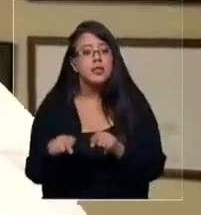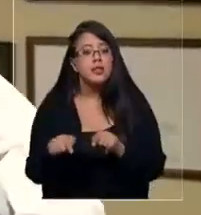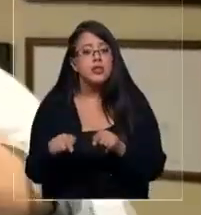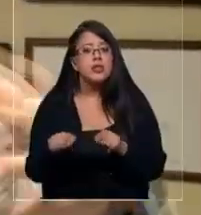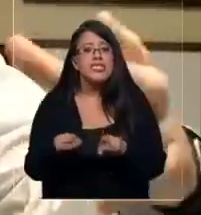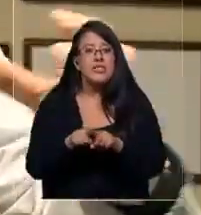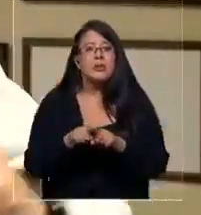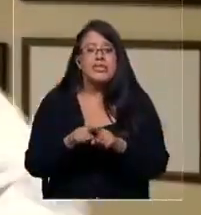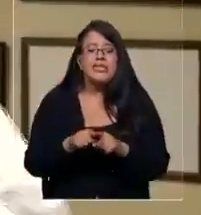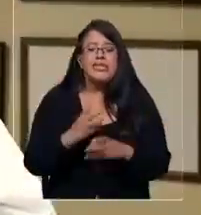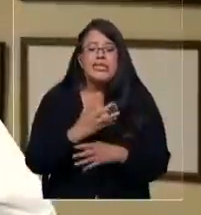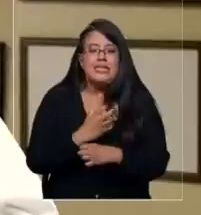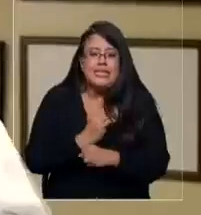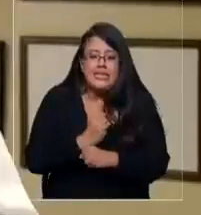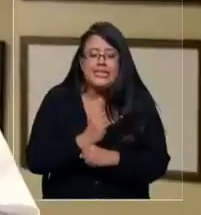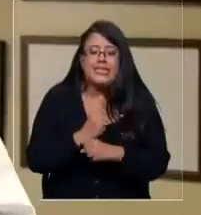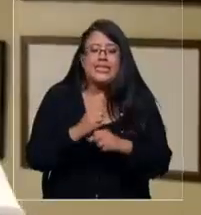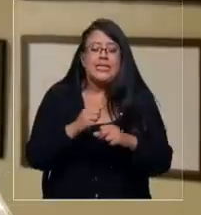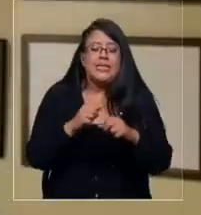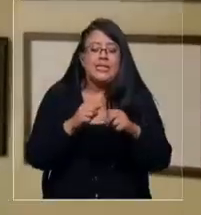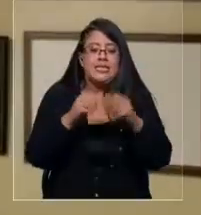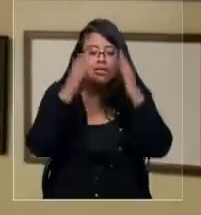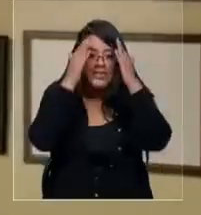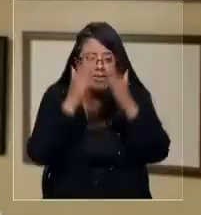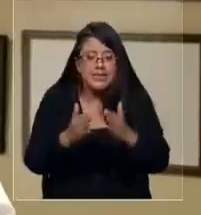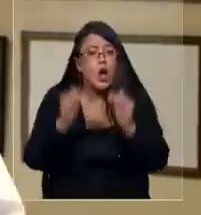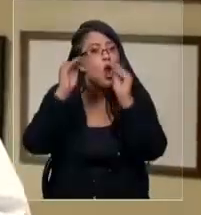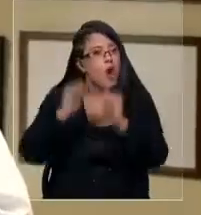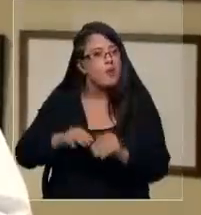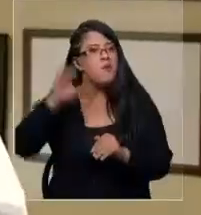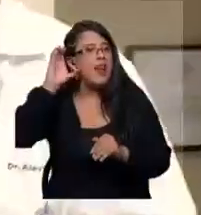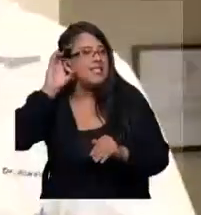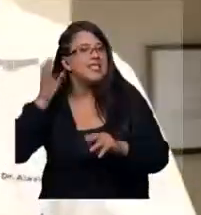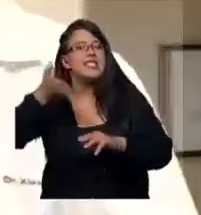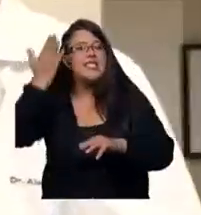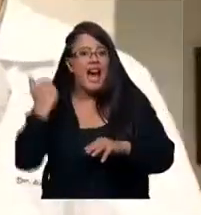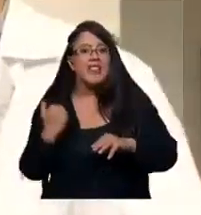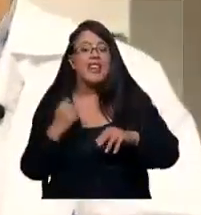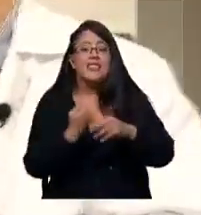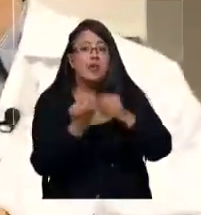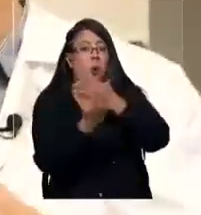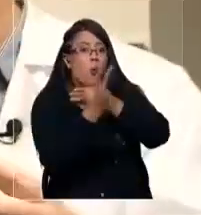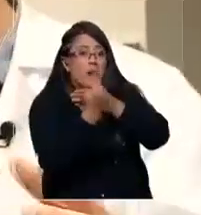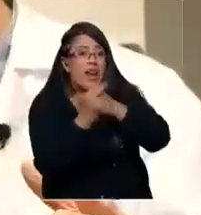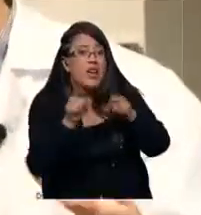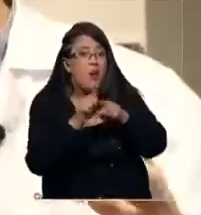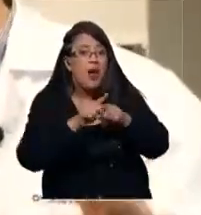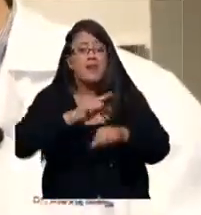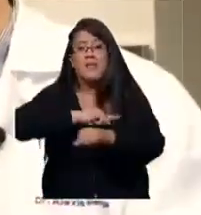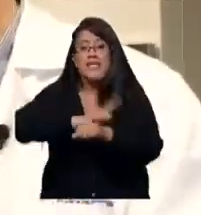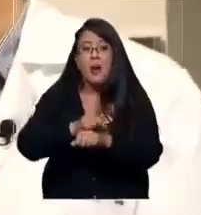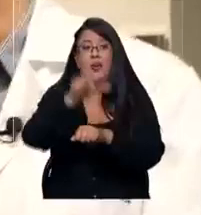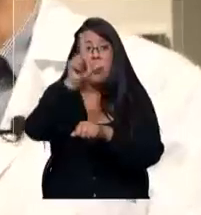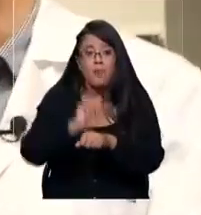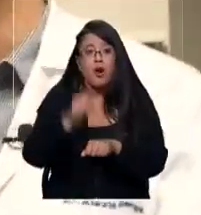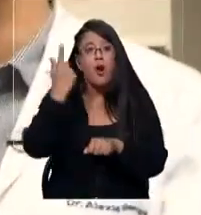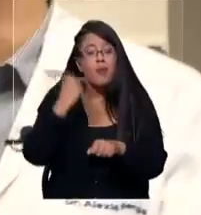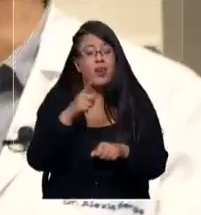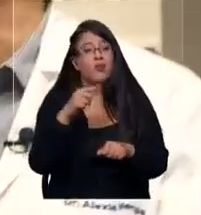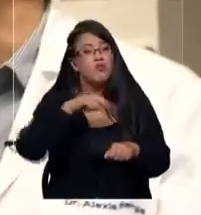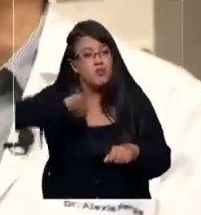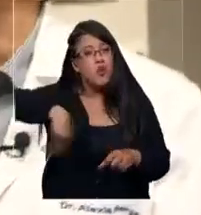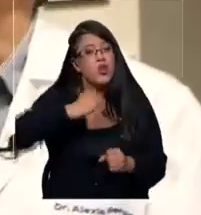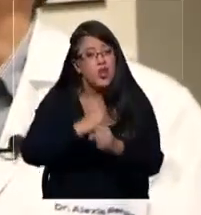adrenalina permanente. El caso del penal de Sánchez fue, no sé, unos pocos segundos. Esto van a ser, esperamos, varios meses de